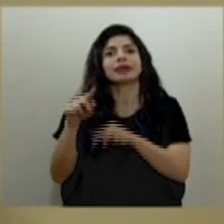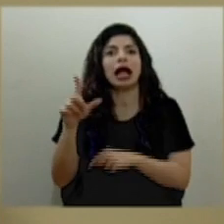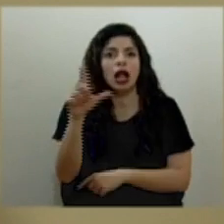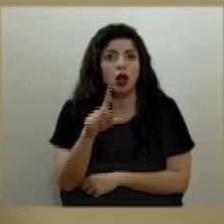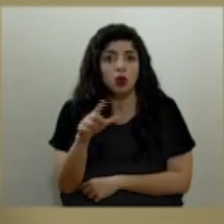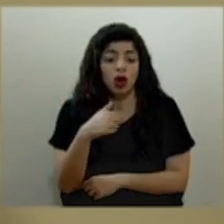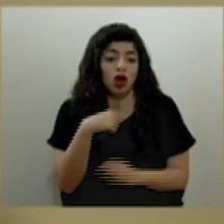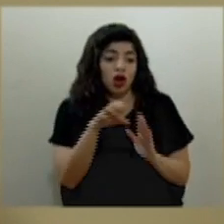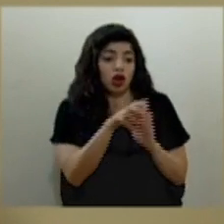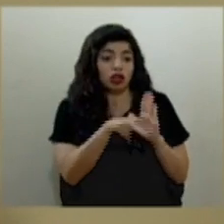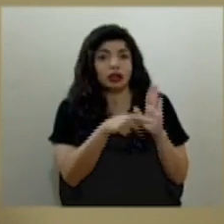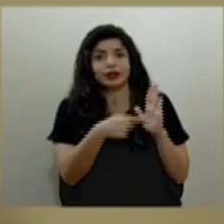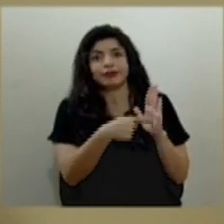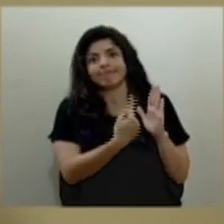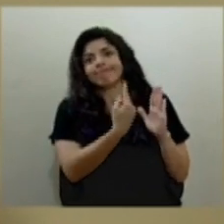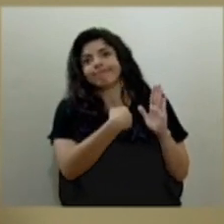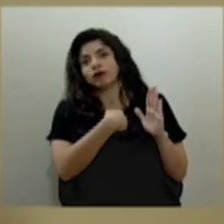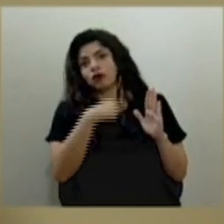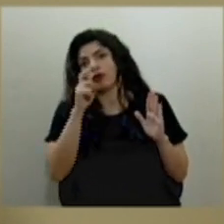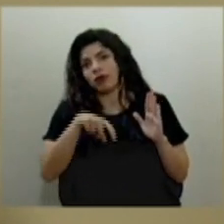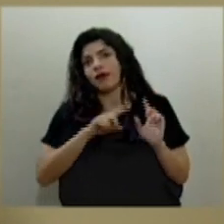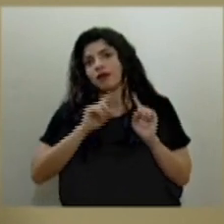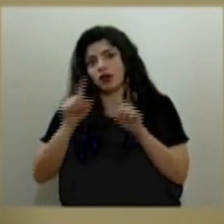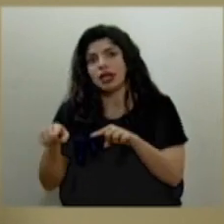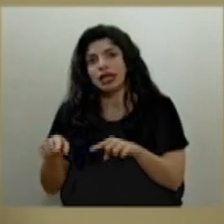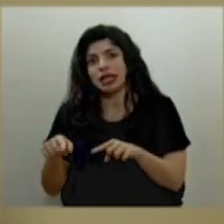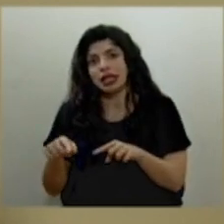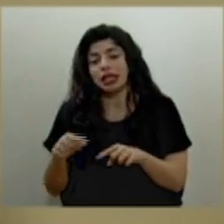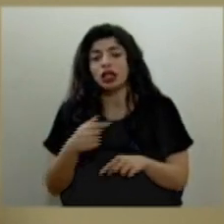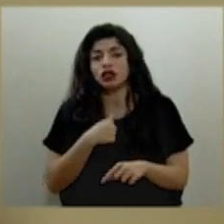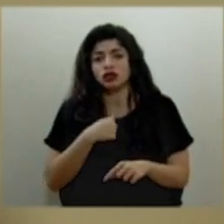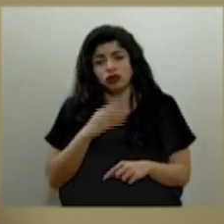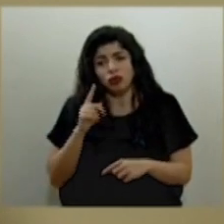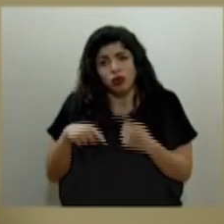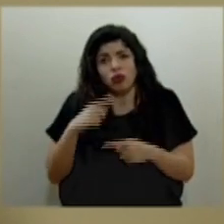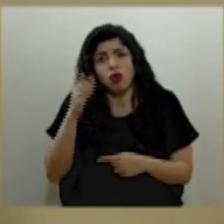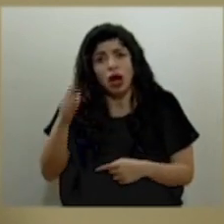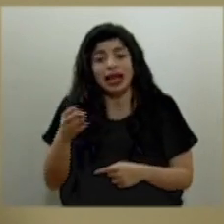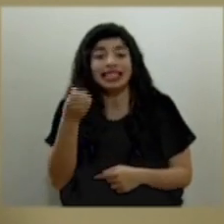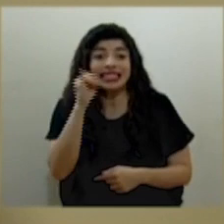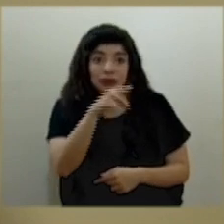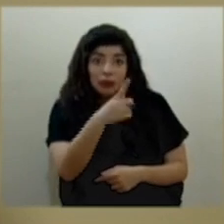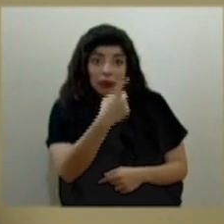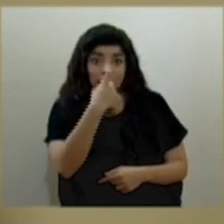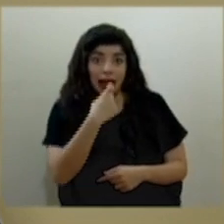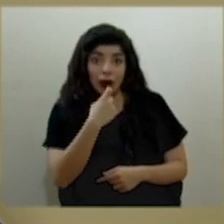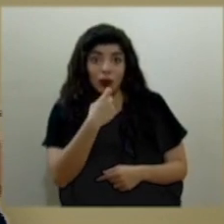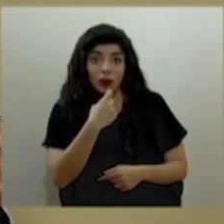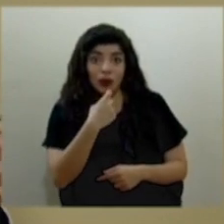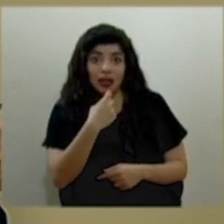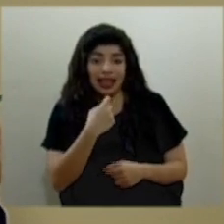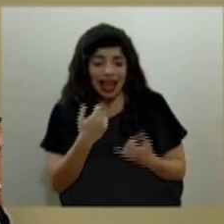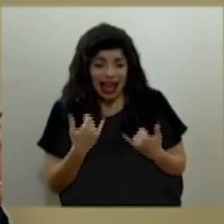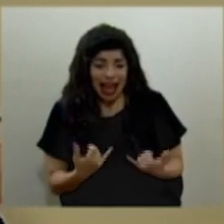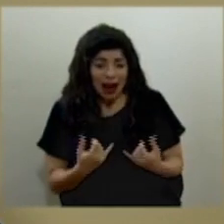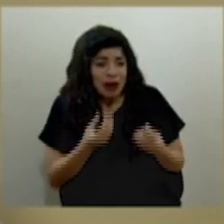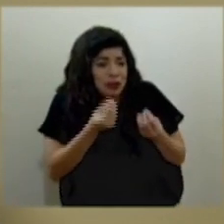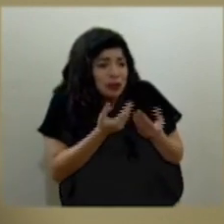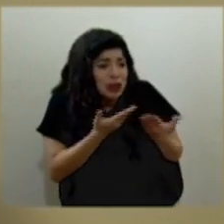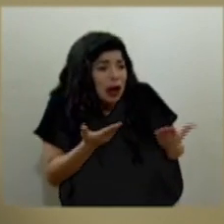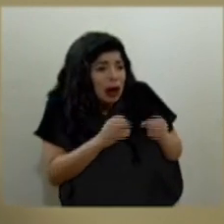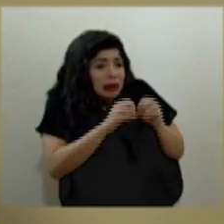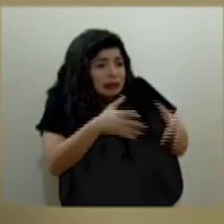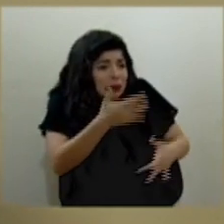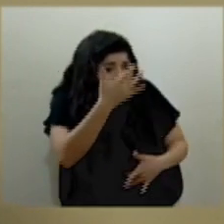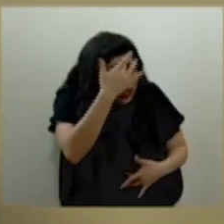un mandato constitucional que me dice tengo que ir y me presentaré. Claro que si usted me pregunta, en medio de tantas cosas con la